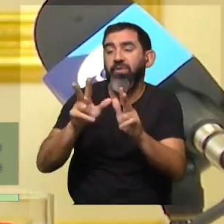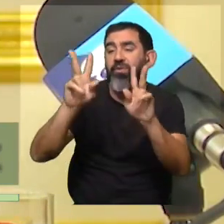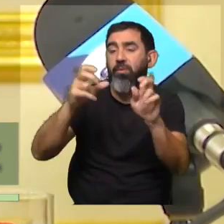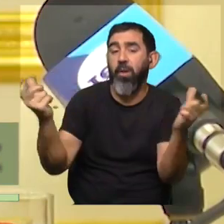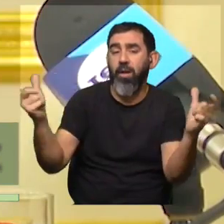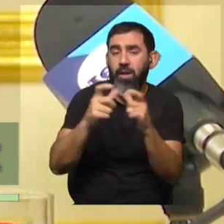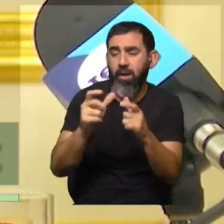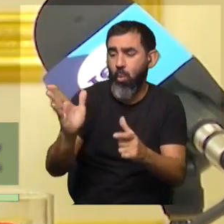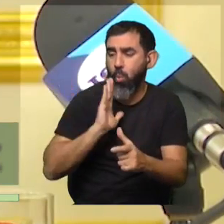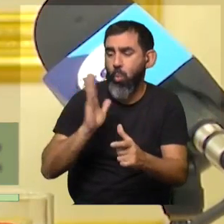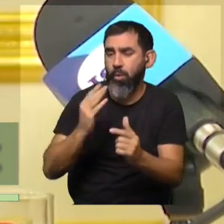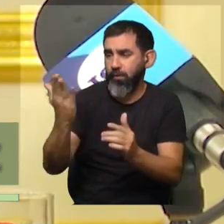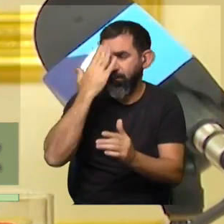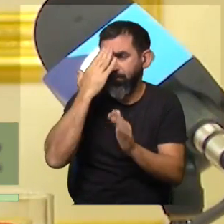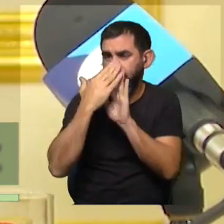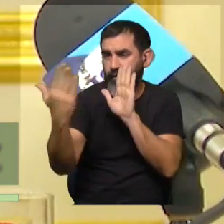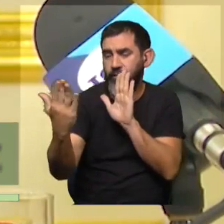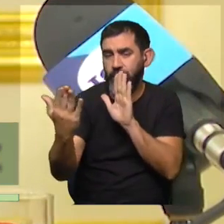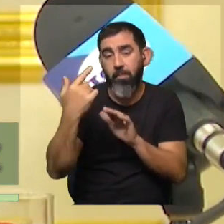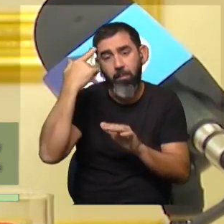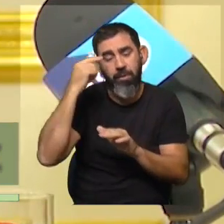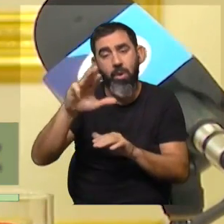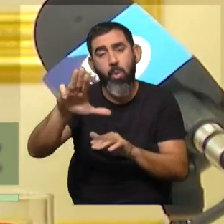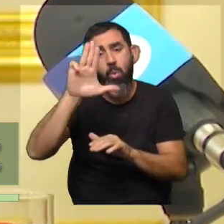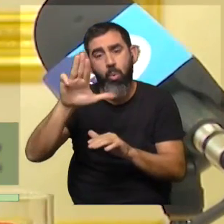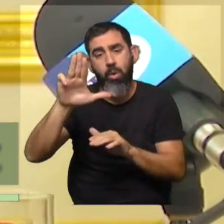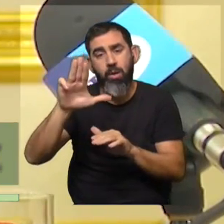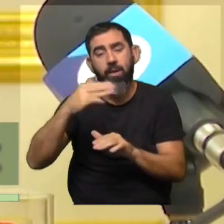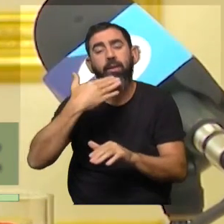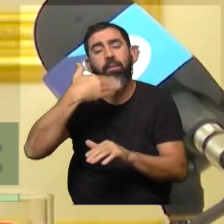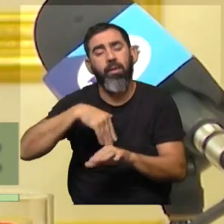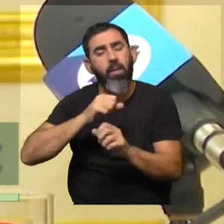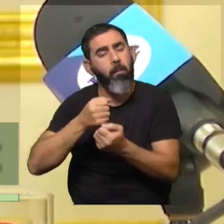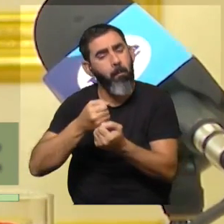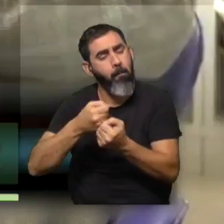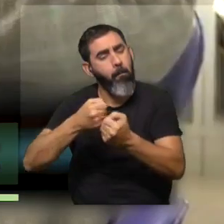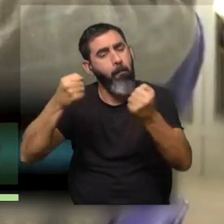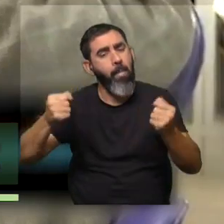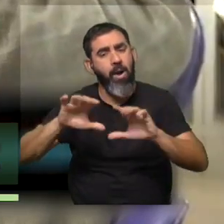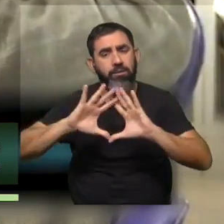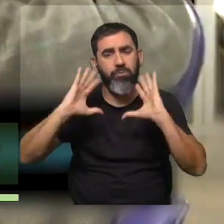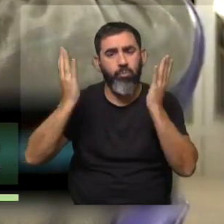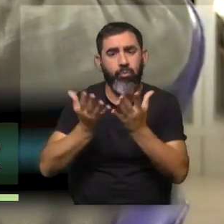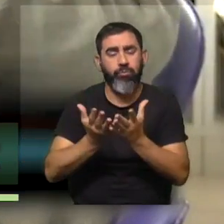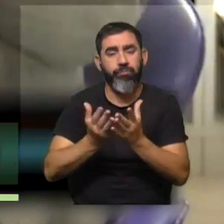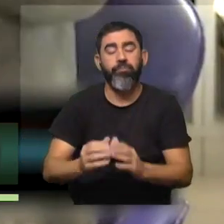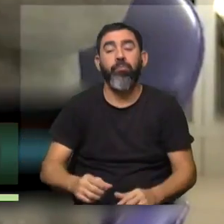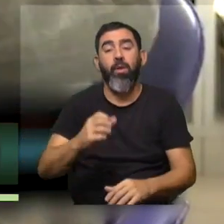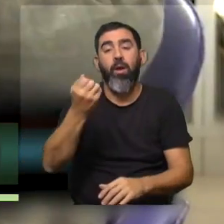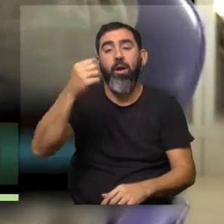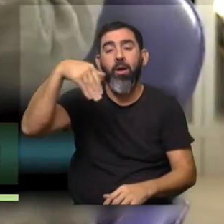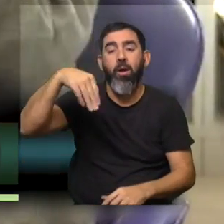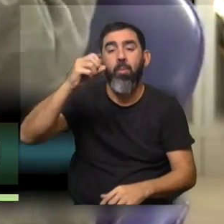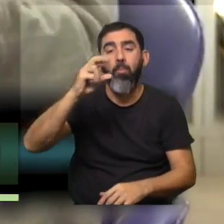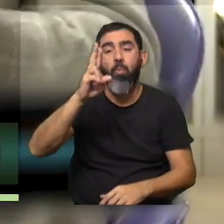se reúne con él y se lo diga ya que pensaba que Lula tenía una comprensión más amplia del mundo por su parte Celso amorín